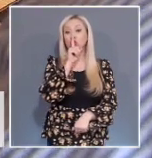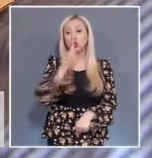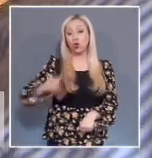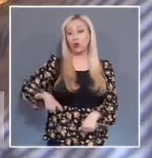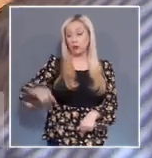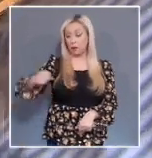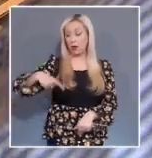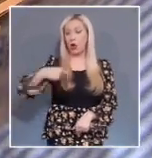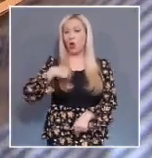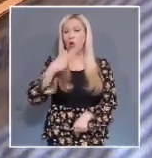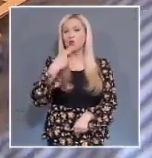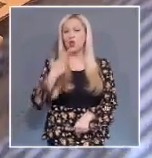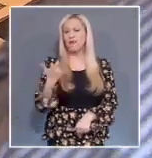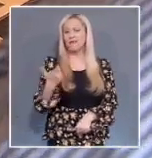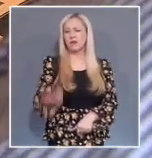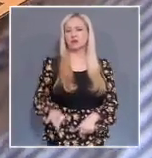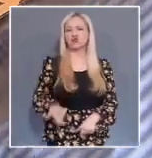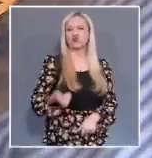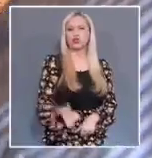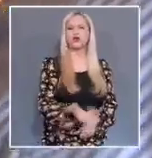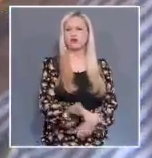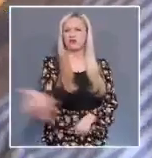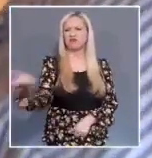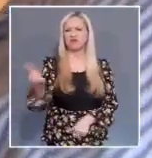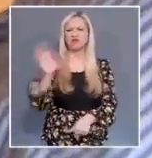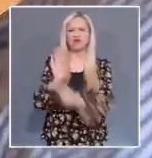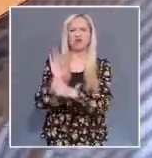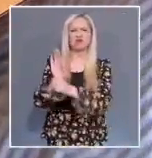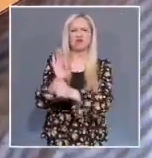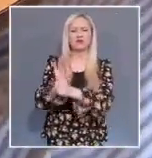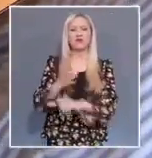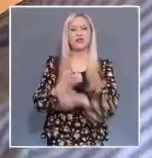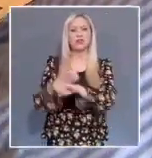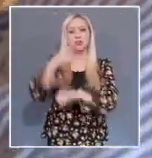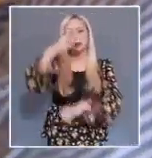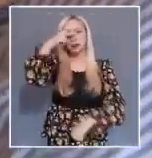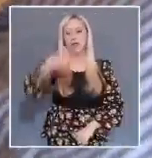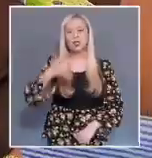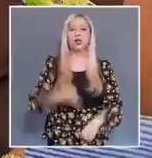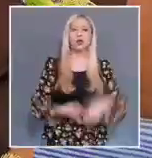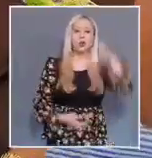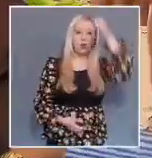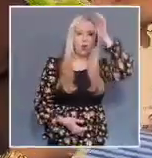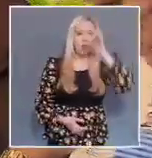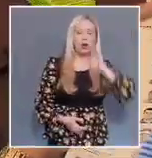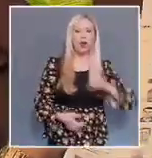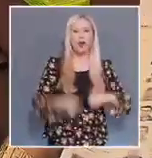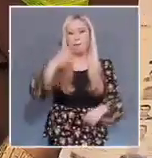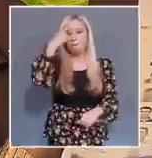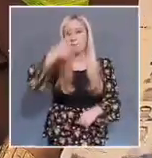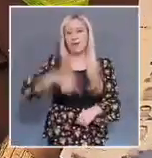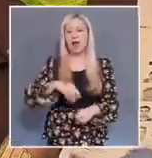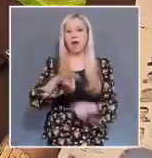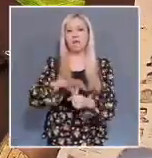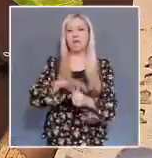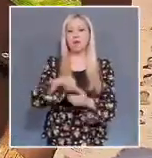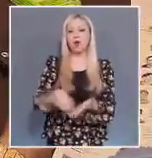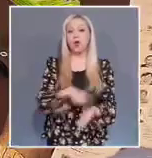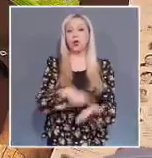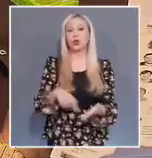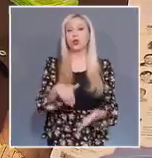para renovar gobernador en los estados de México y Coahuila y con la próxima elección presidencial, al